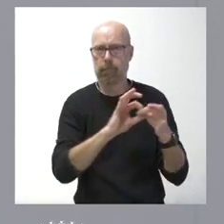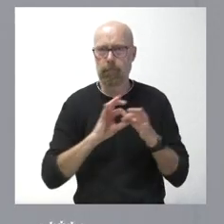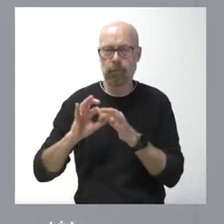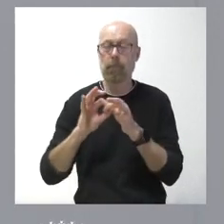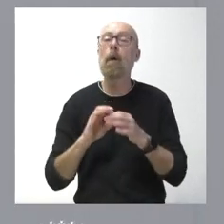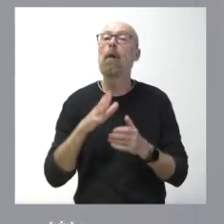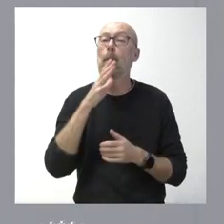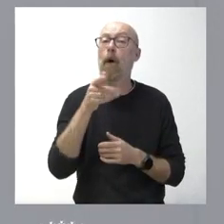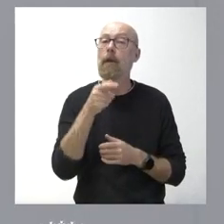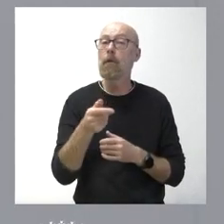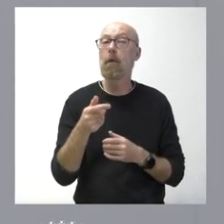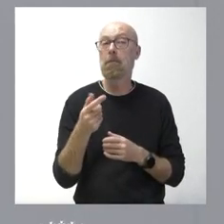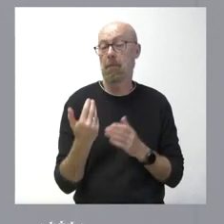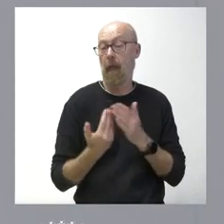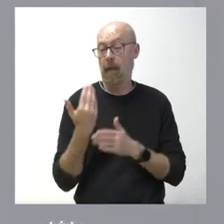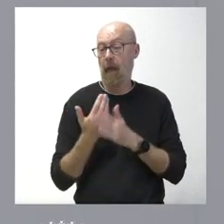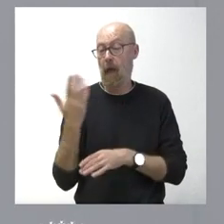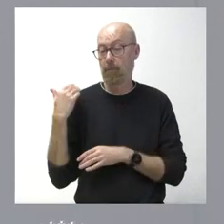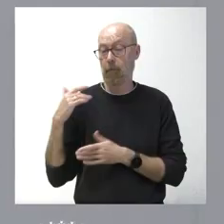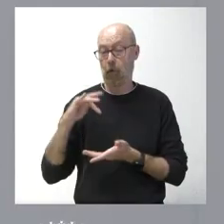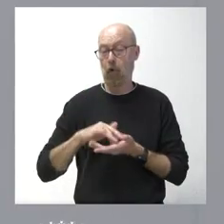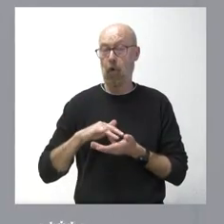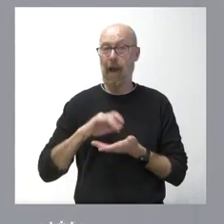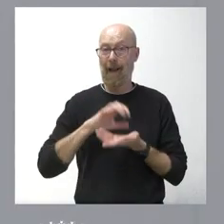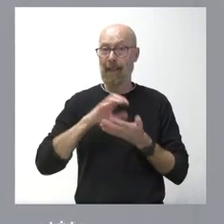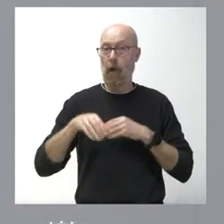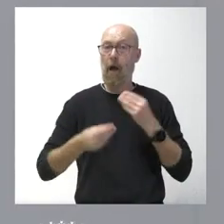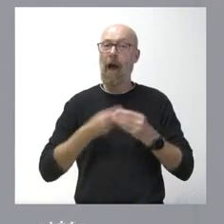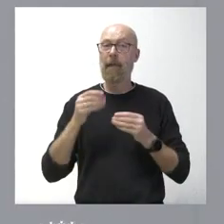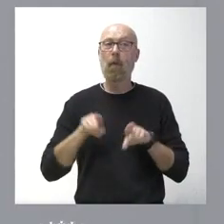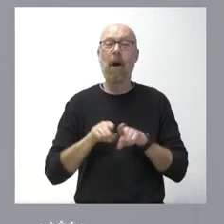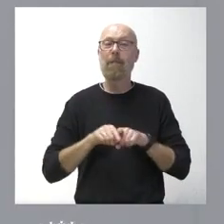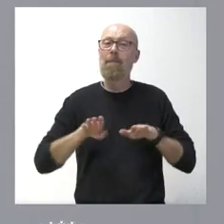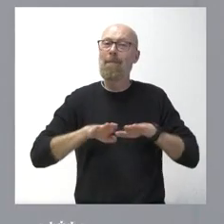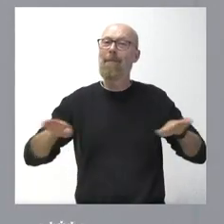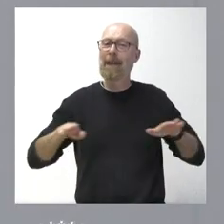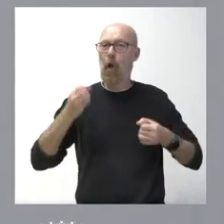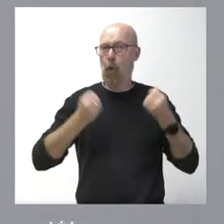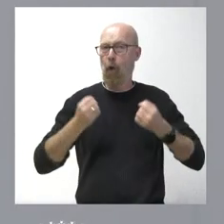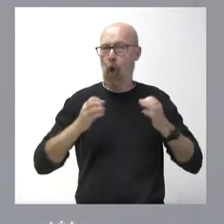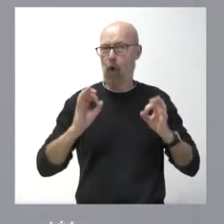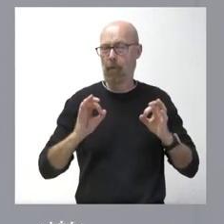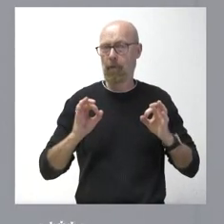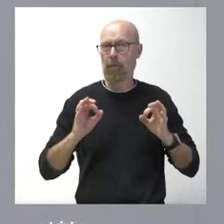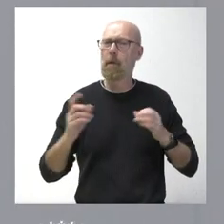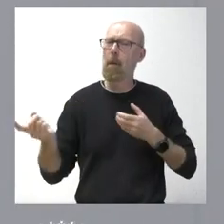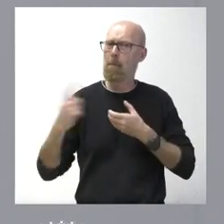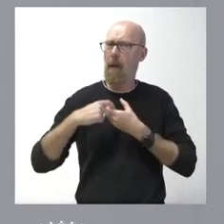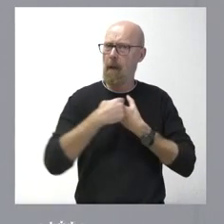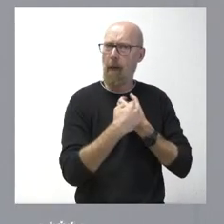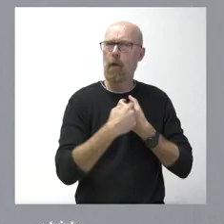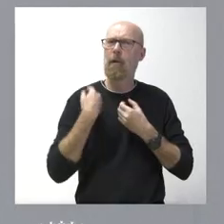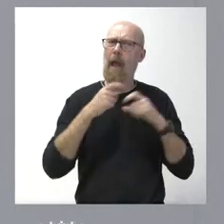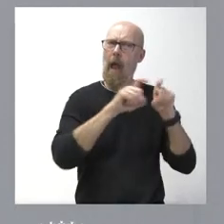Este es el motivo por el cual Hace unos días hicimos en Castilla de León la mesa de la automoción es una mesa de la automoción que cuenta con la participación de